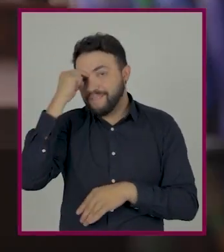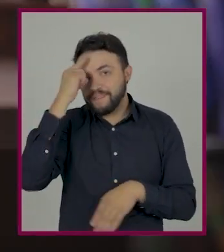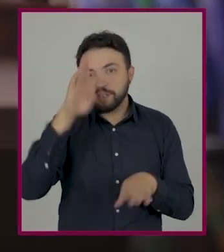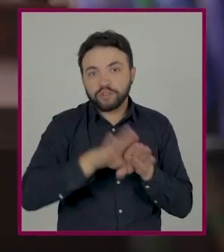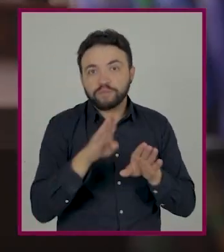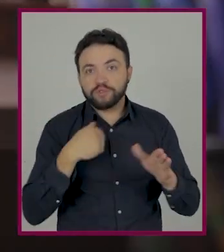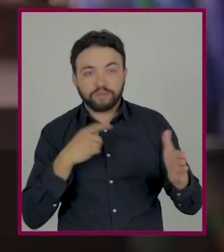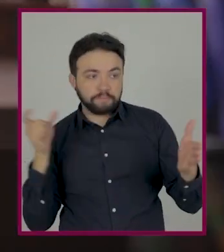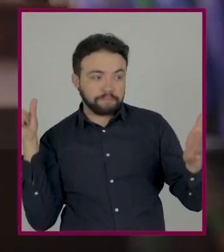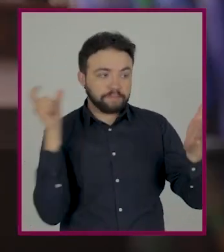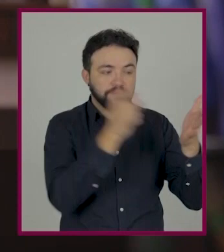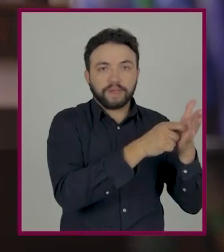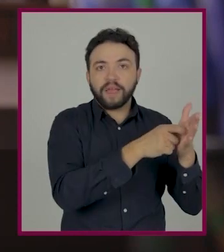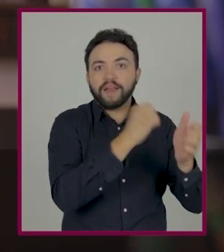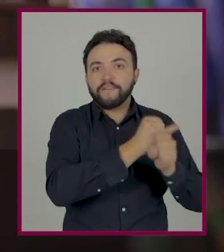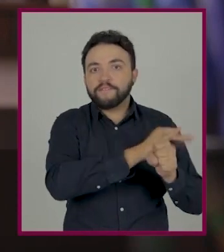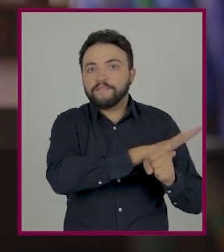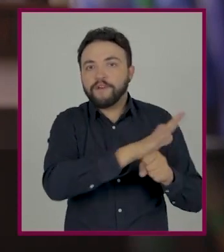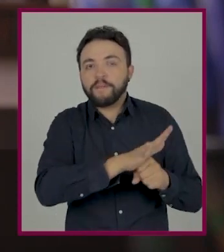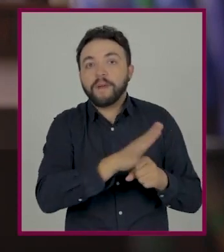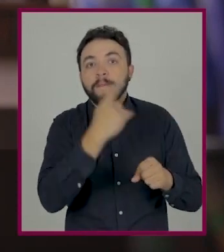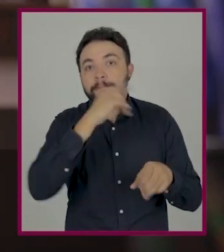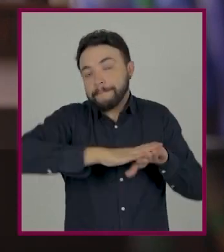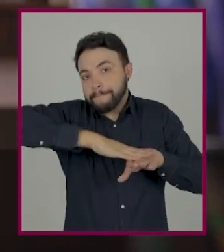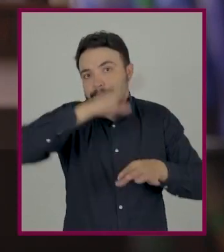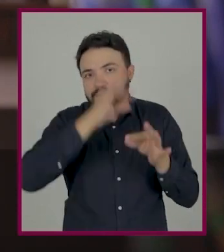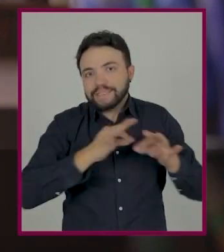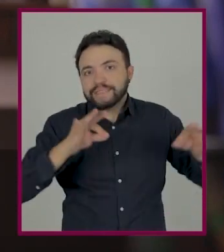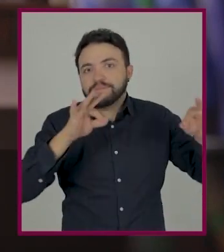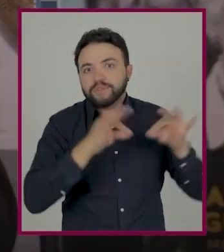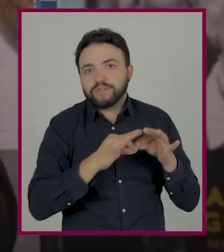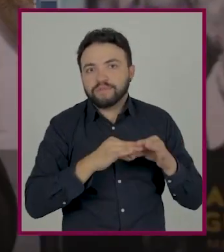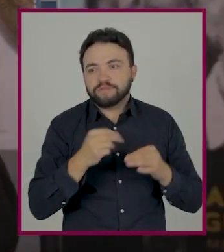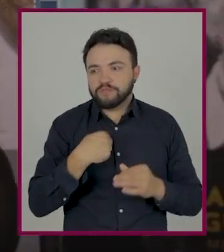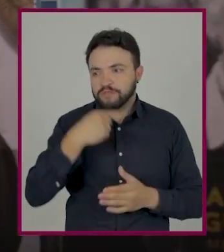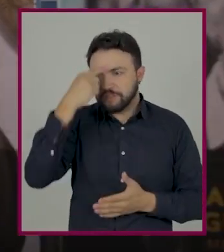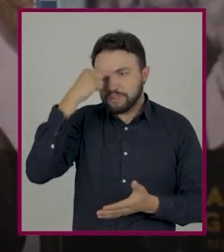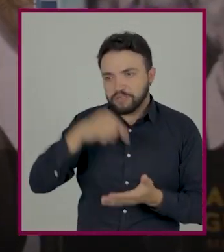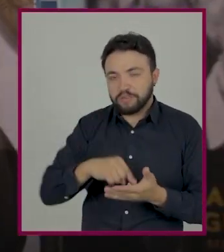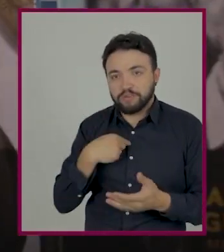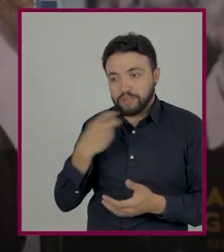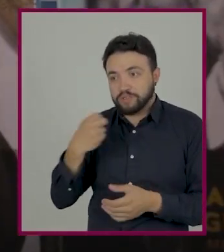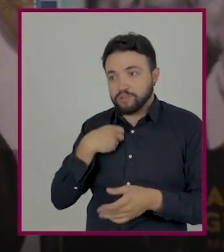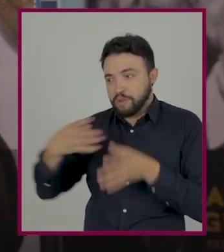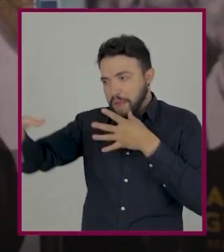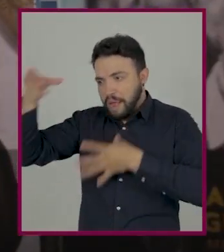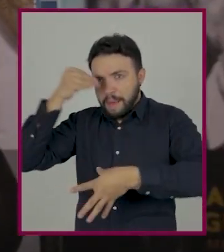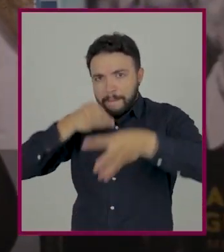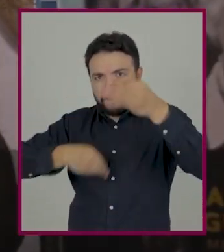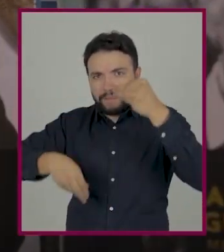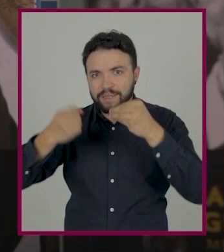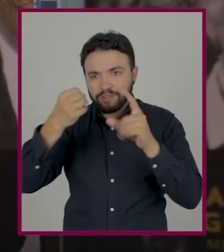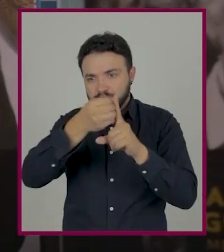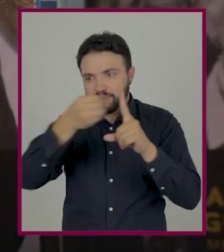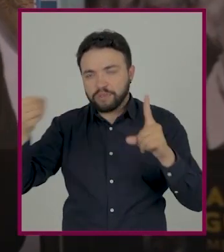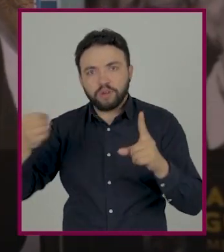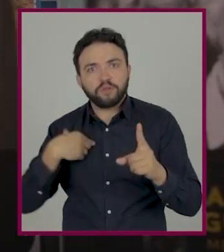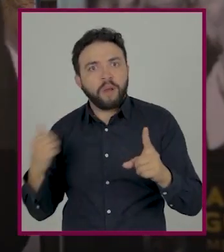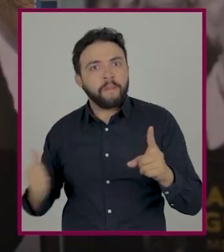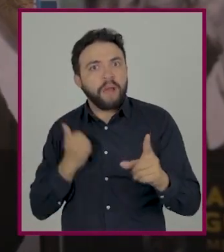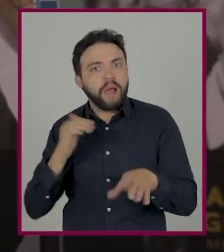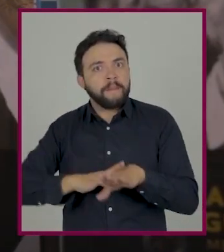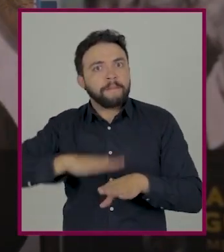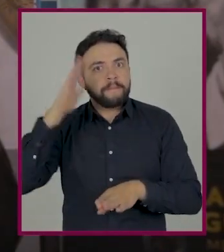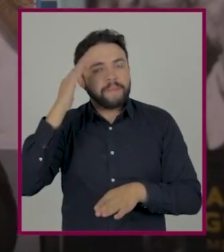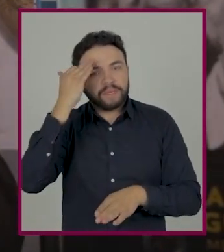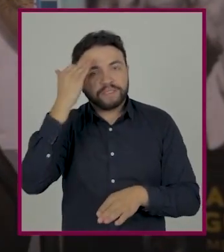Debes tener bien estudiado el tema para que te sea más sencillo colocar la información esencial. Sí, siento que desde que aprendí a hacerlo